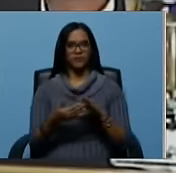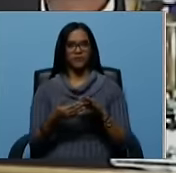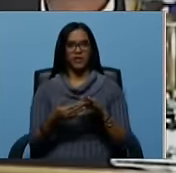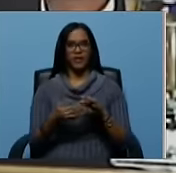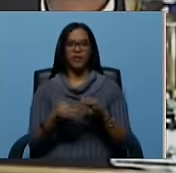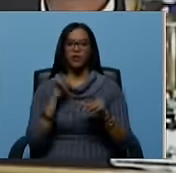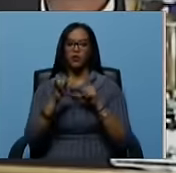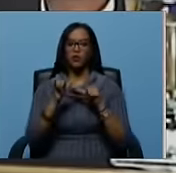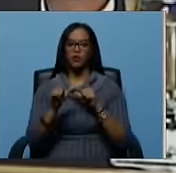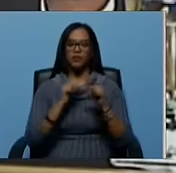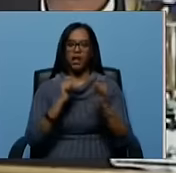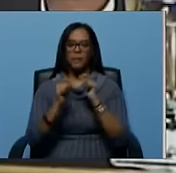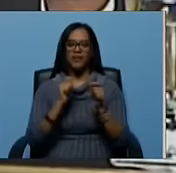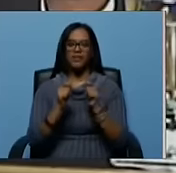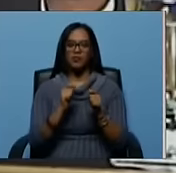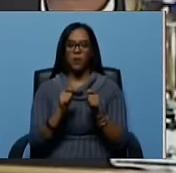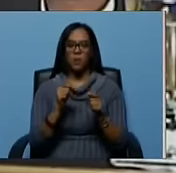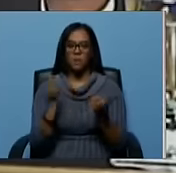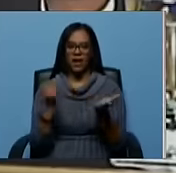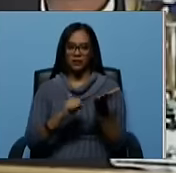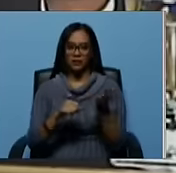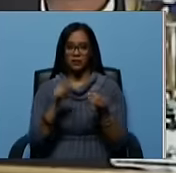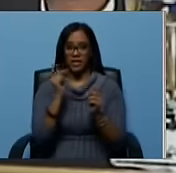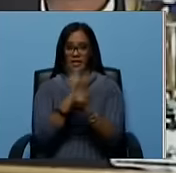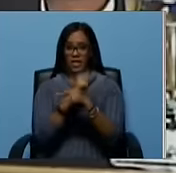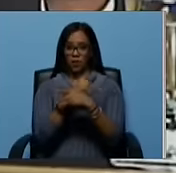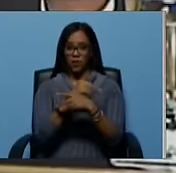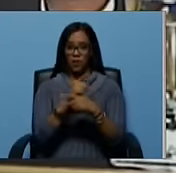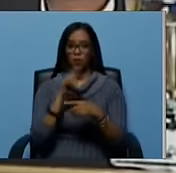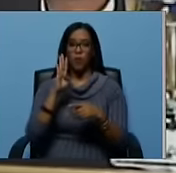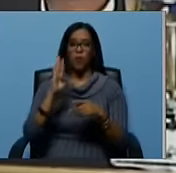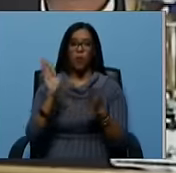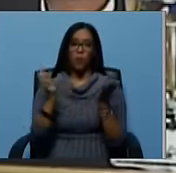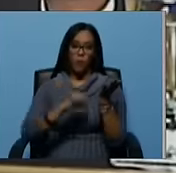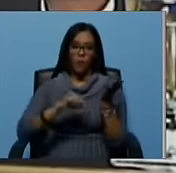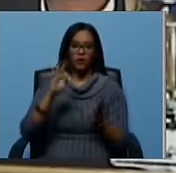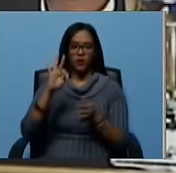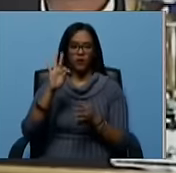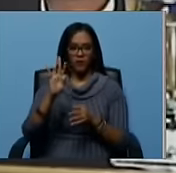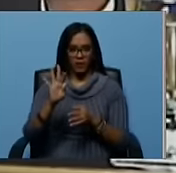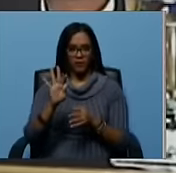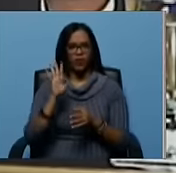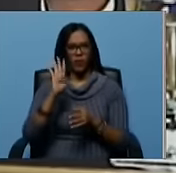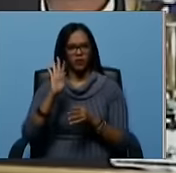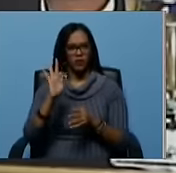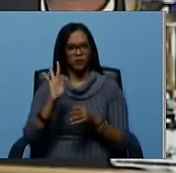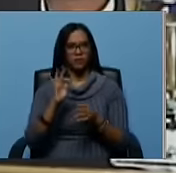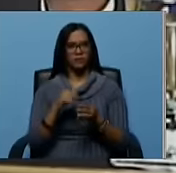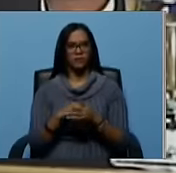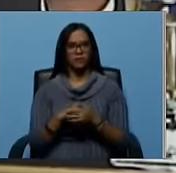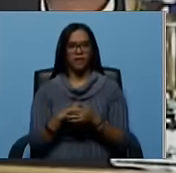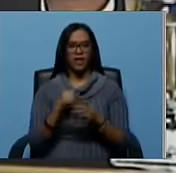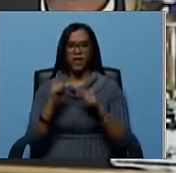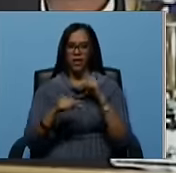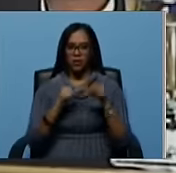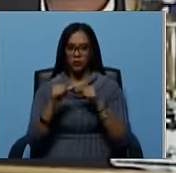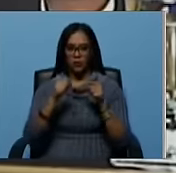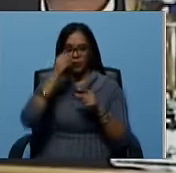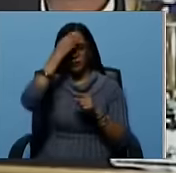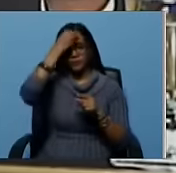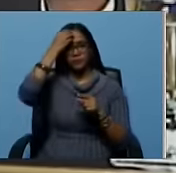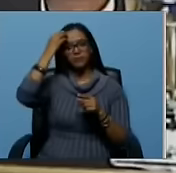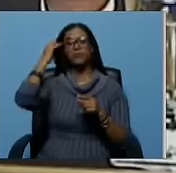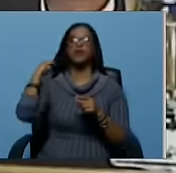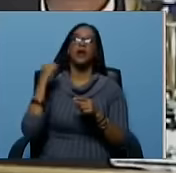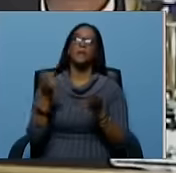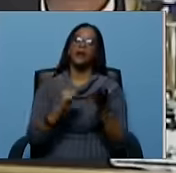mazo, TikTok mazo 4F y con el mazo dando TV, en Twitch mazo 4F, en Telegram mazo 4F,